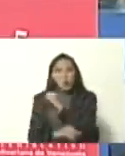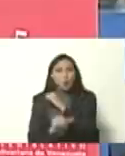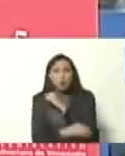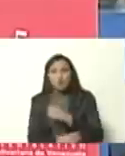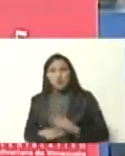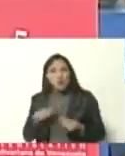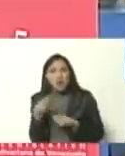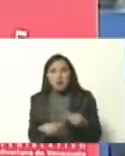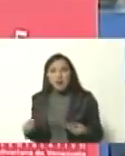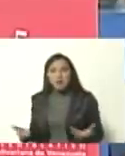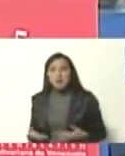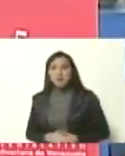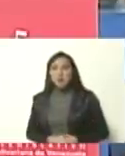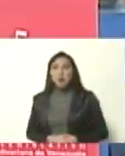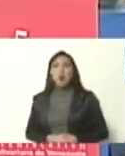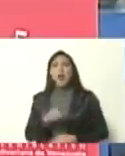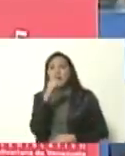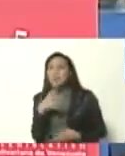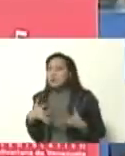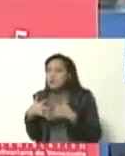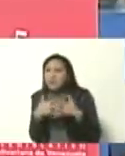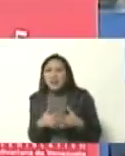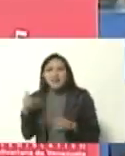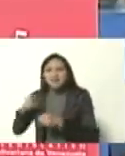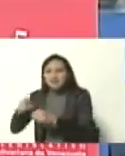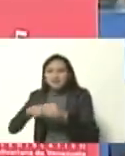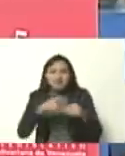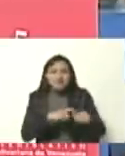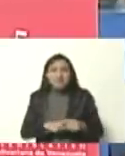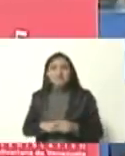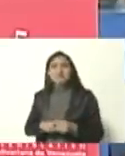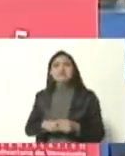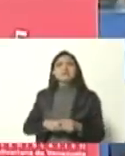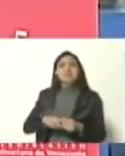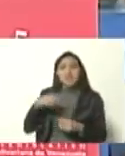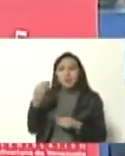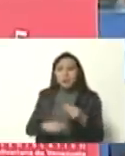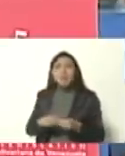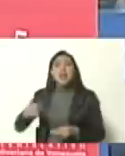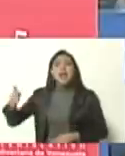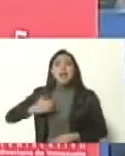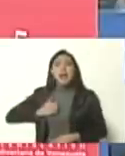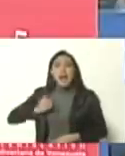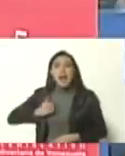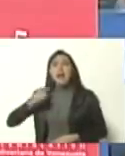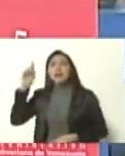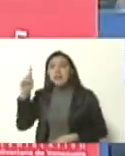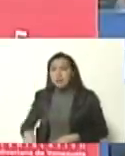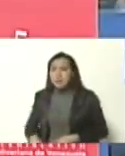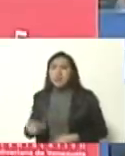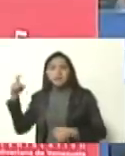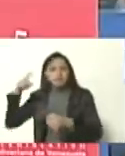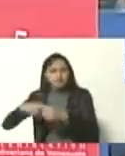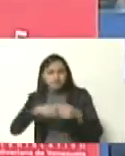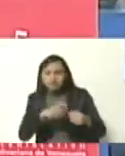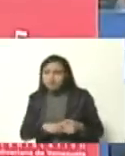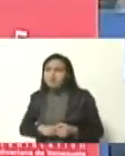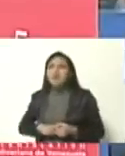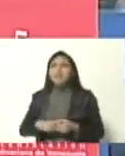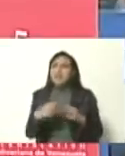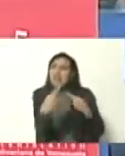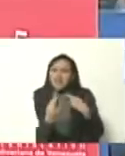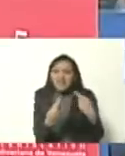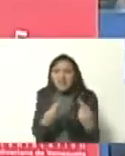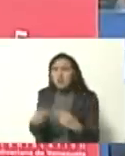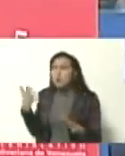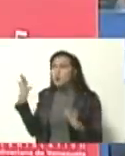de mercenarios norteamericanos y canadienses entrenando a los desertores. Se señaló la relación